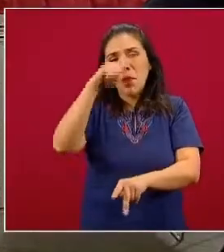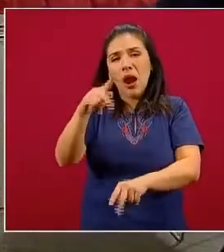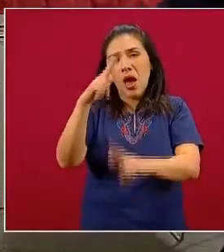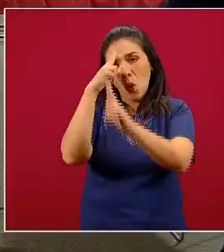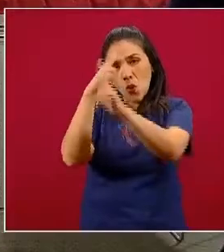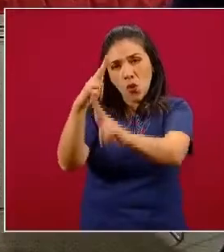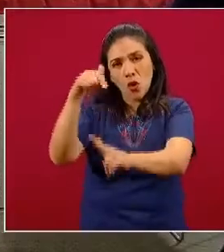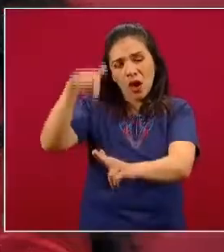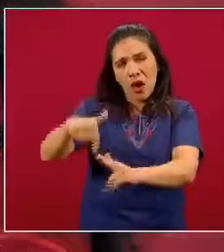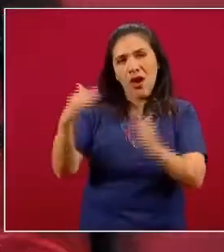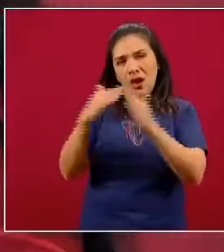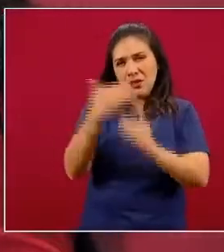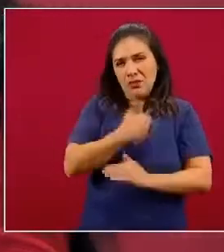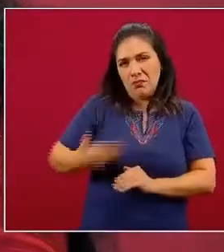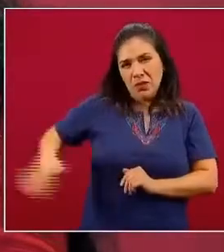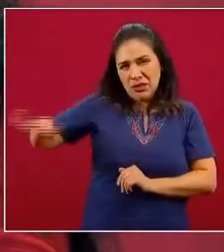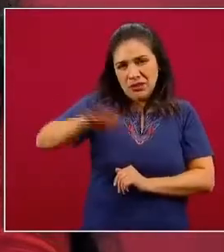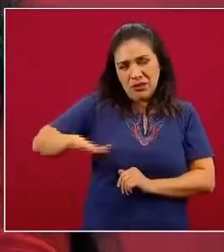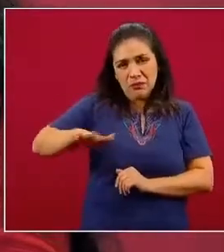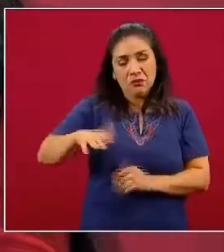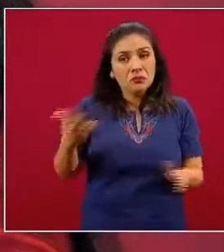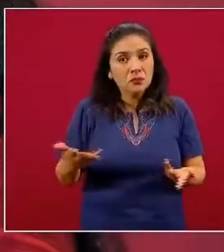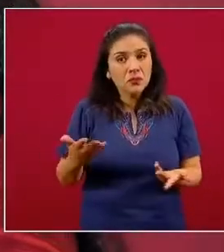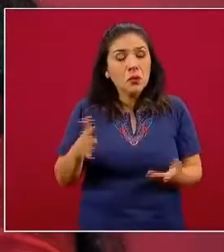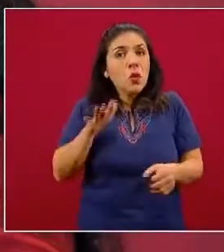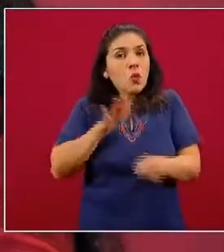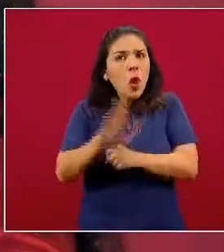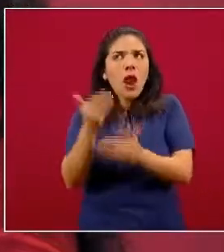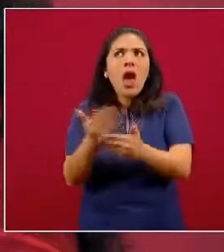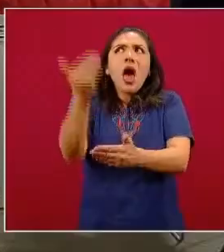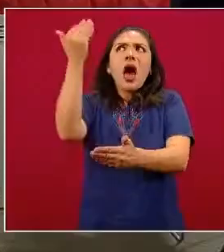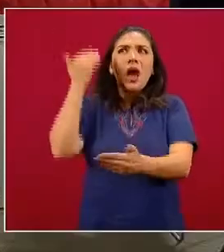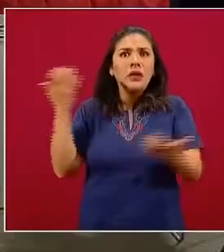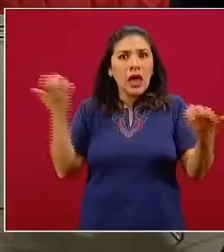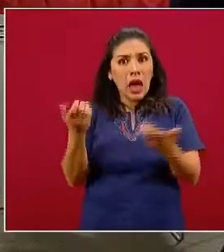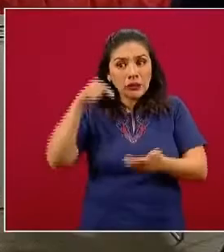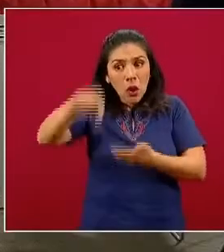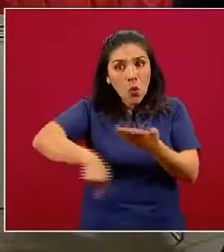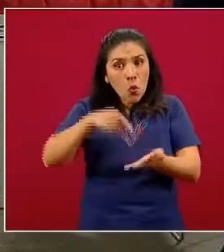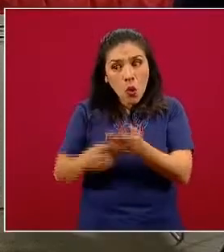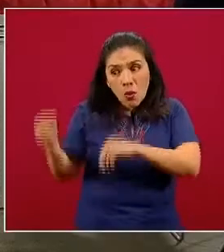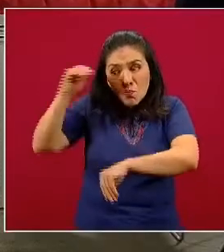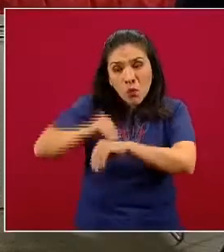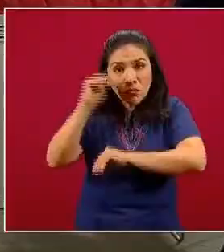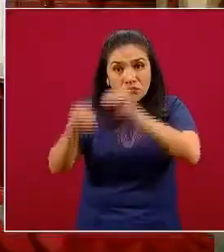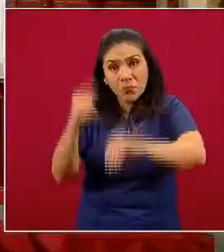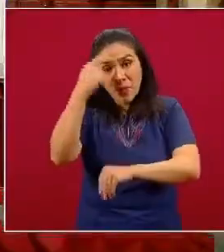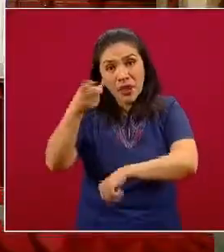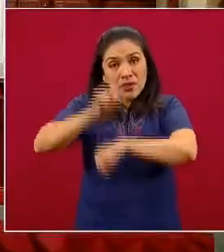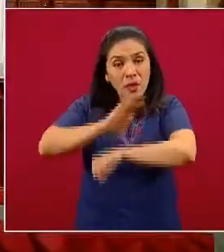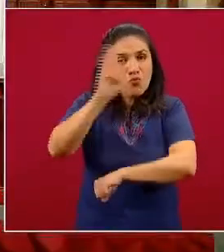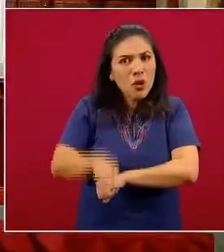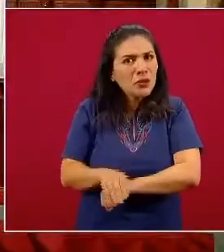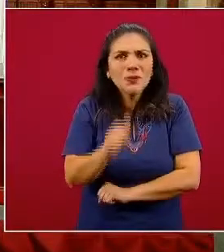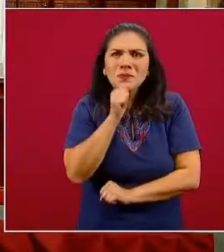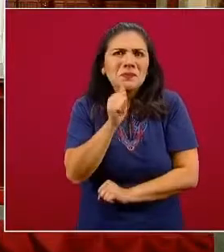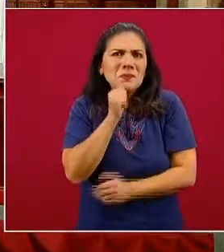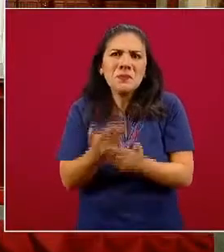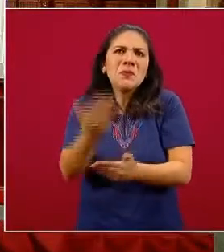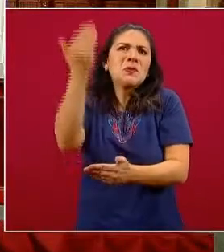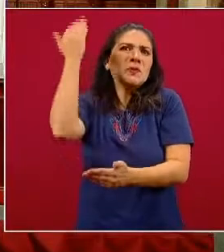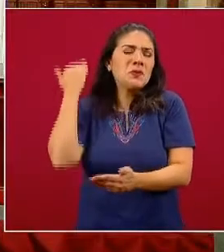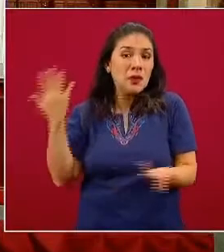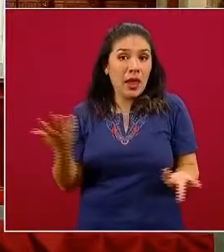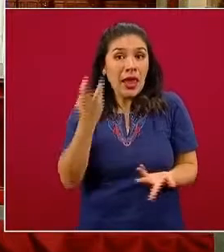Palacio Nacional. No tenemos memoria de que se haya realizado una ofrenda de muertos en este palacio. Y lo más